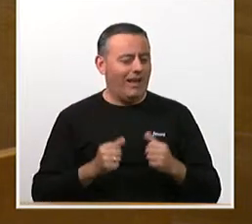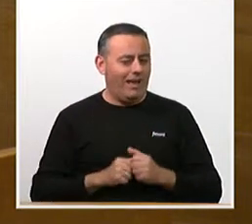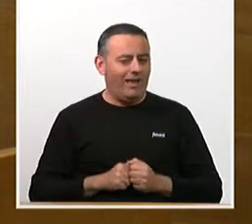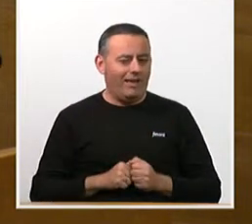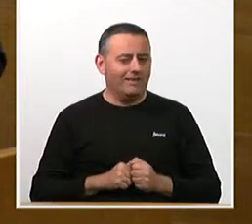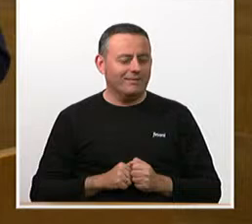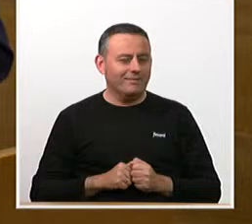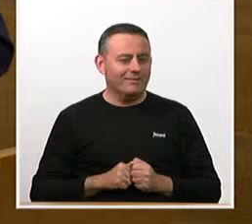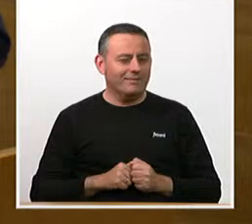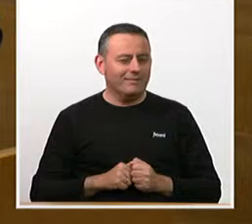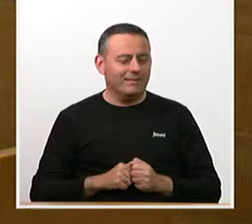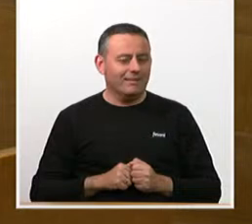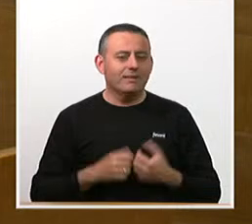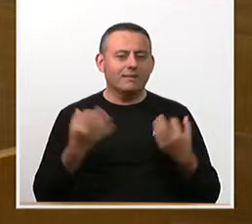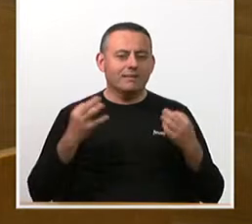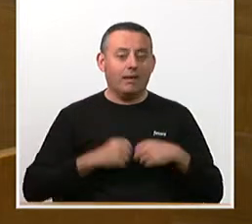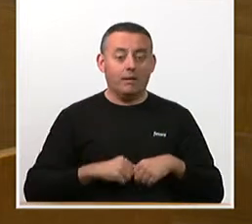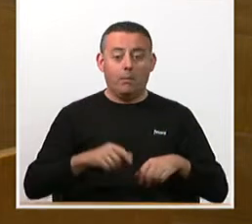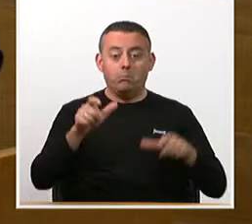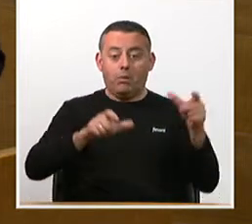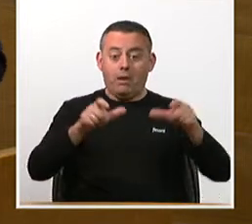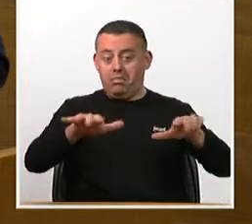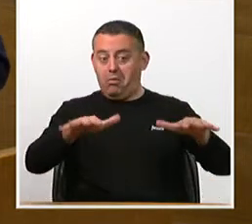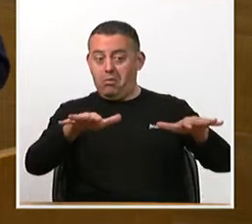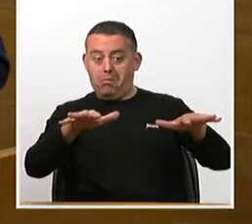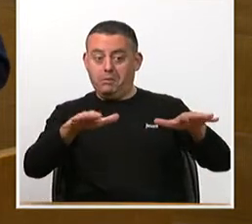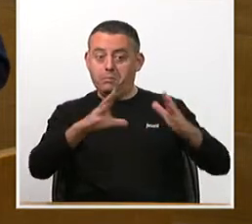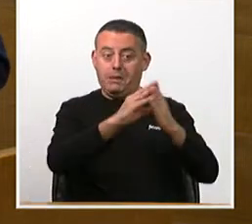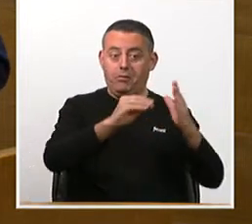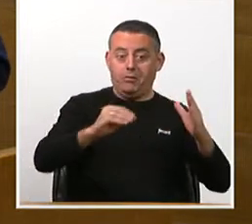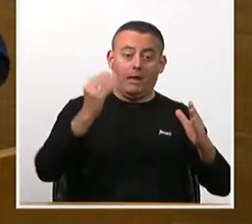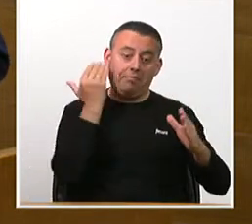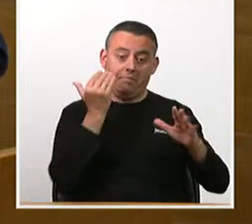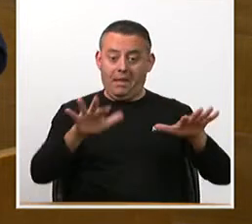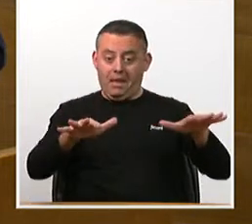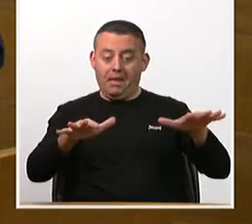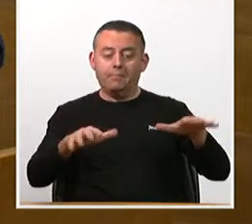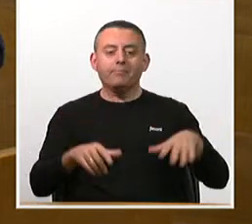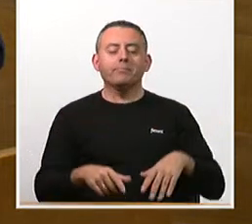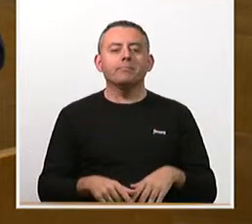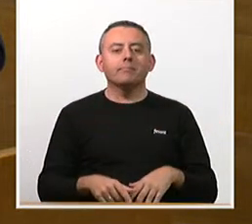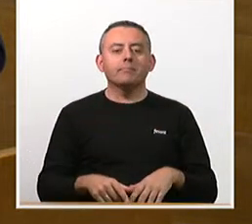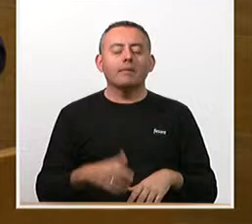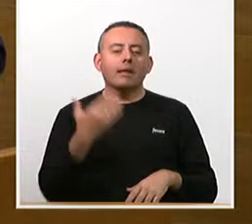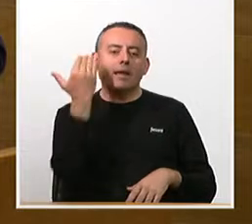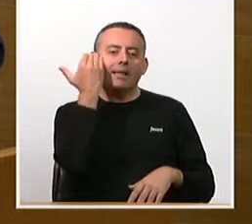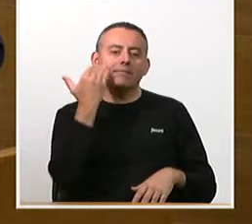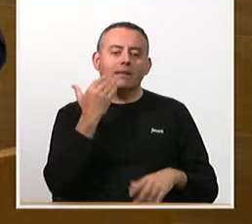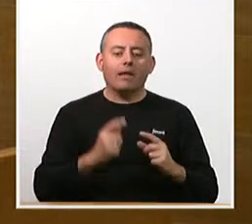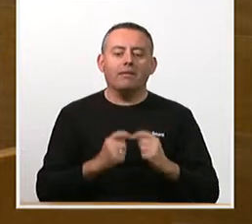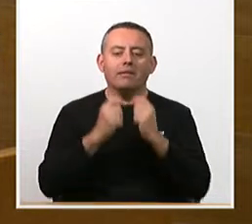la que tiene Venid le firmaron recibió 14 delegaciones 14